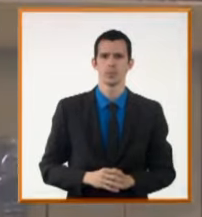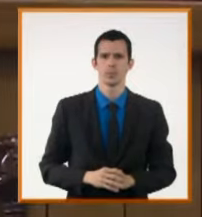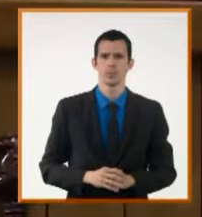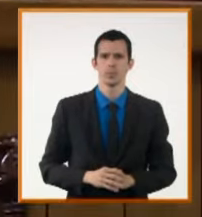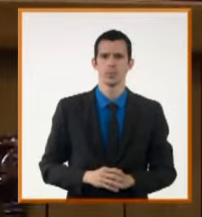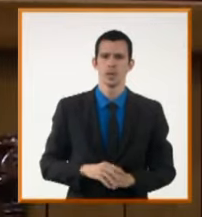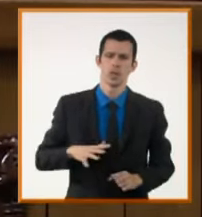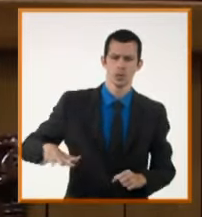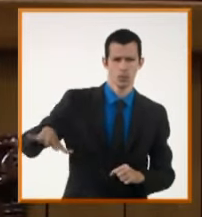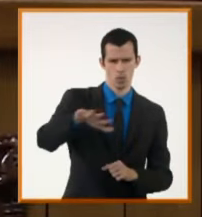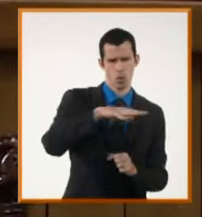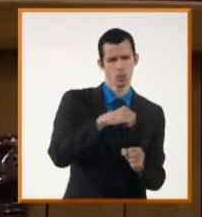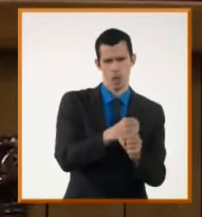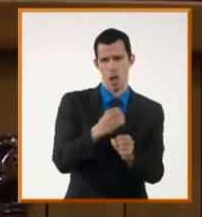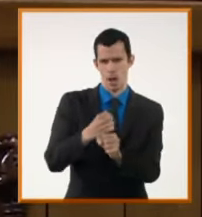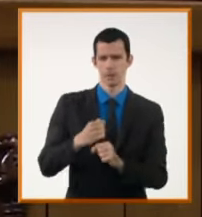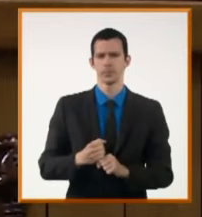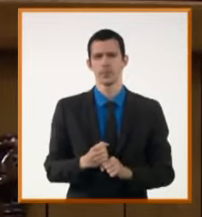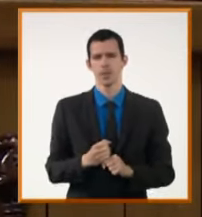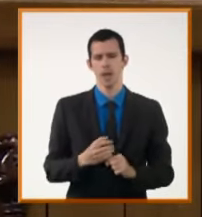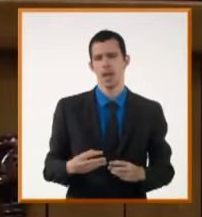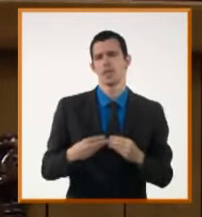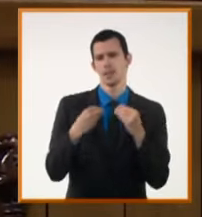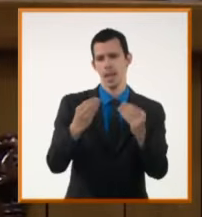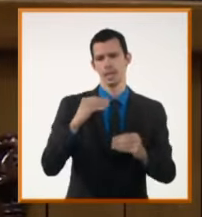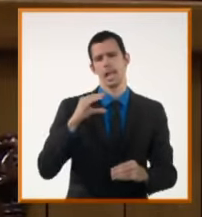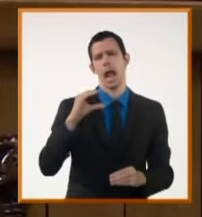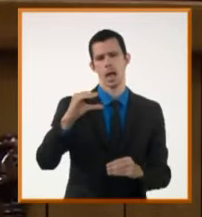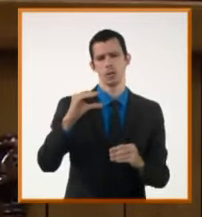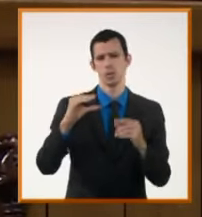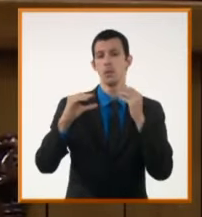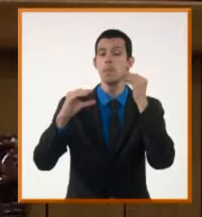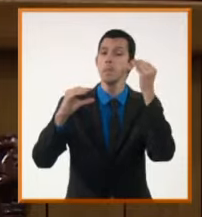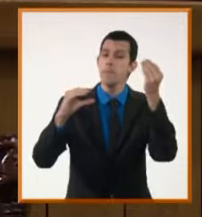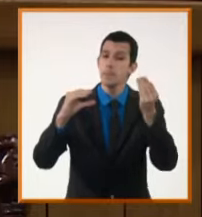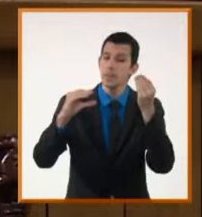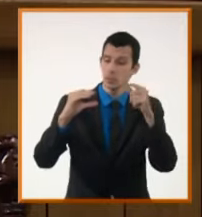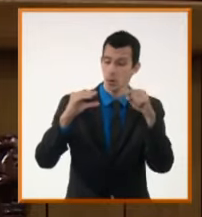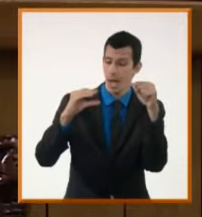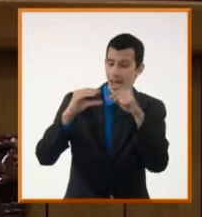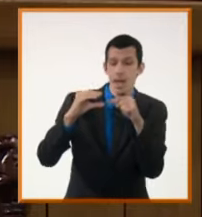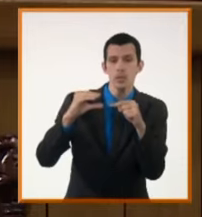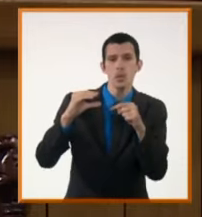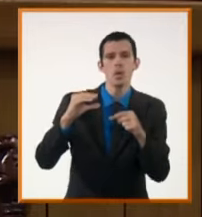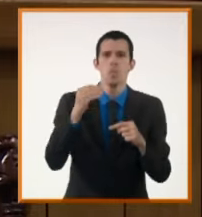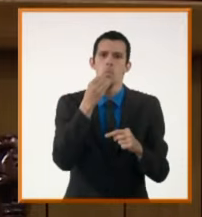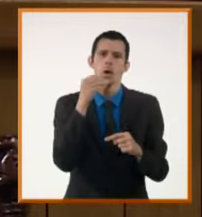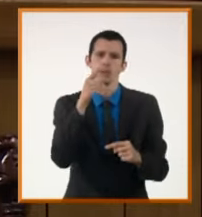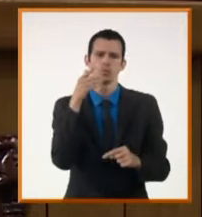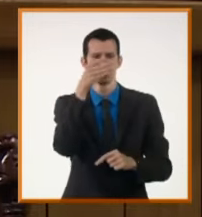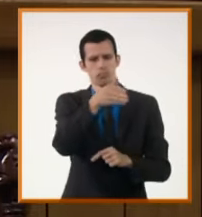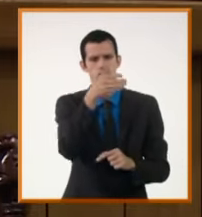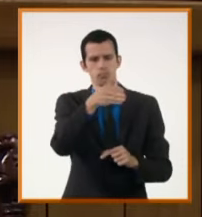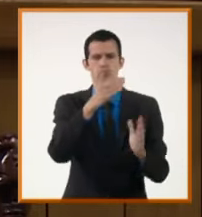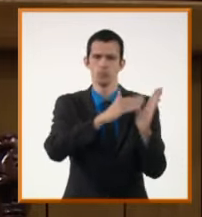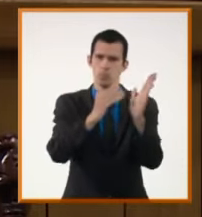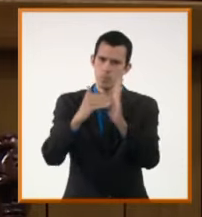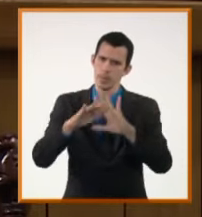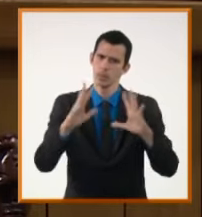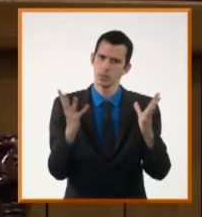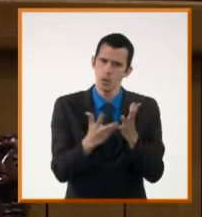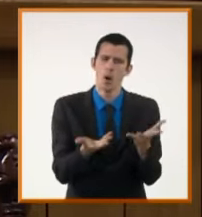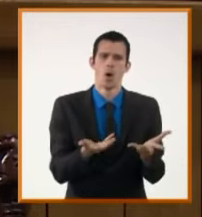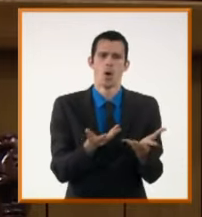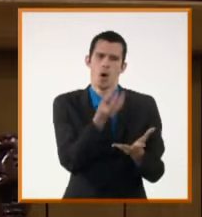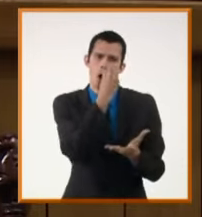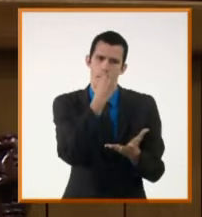pueda respaldar esas necesidades básicas de recreación, de transporte, etcétera. Es un tema que se está recalculando porque